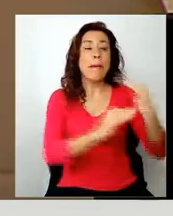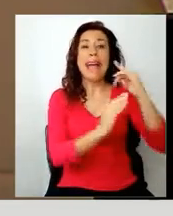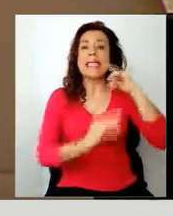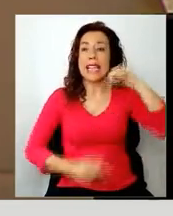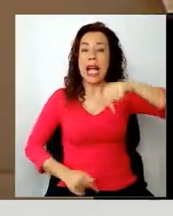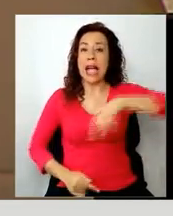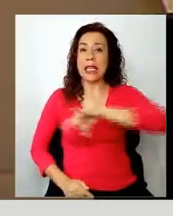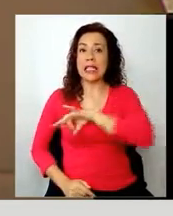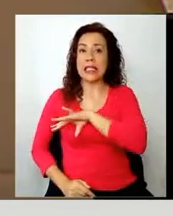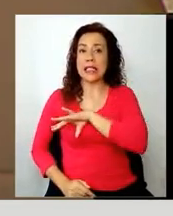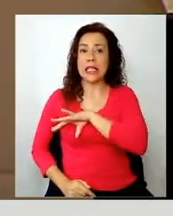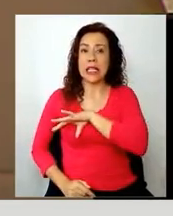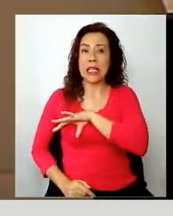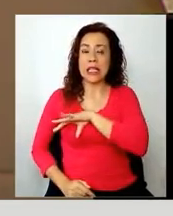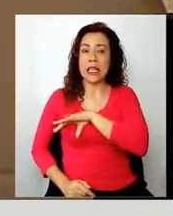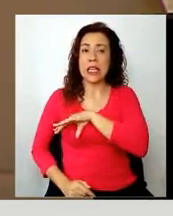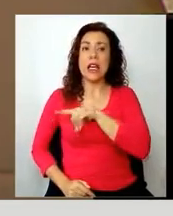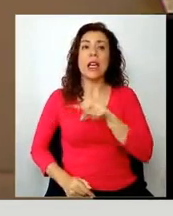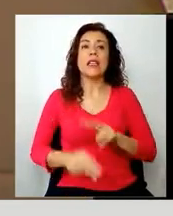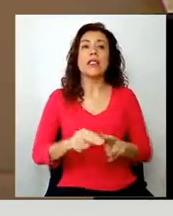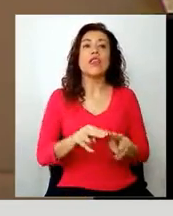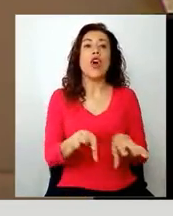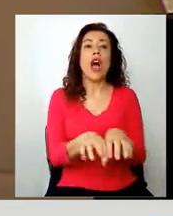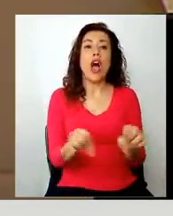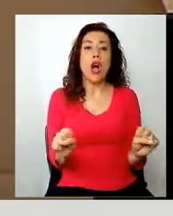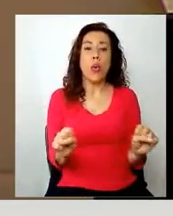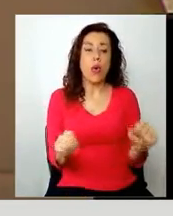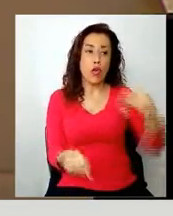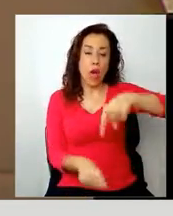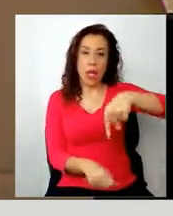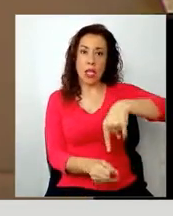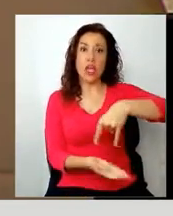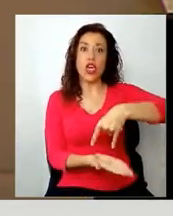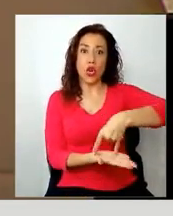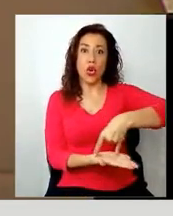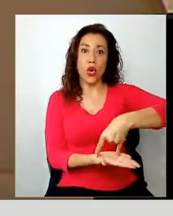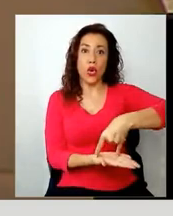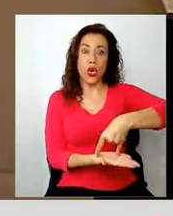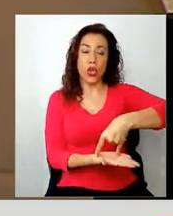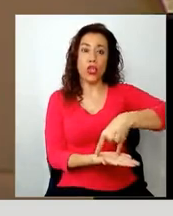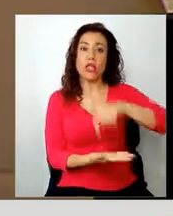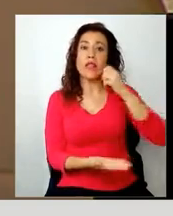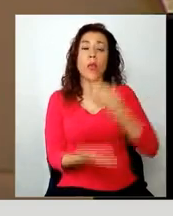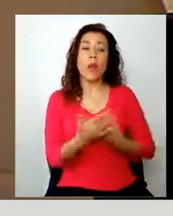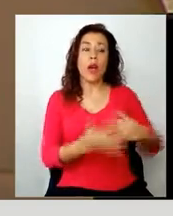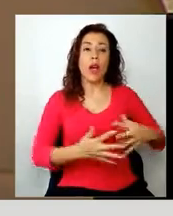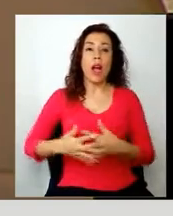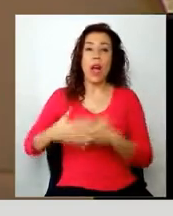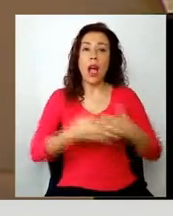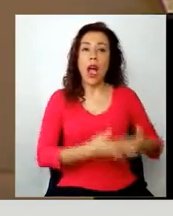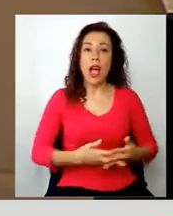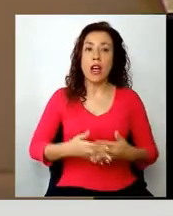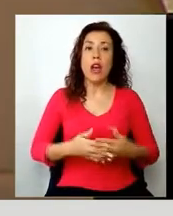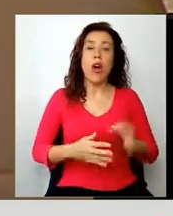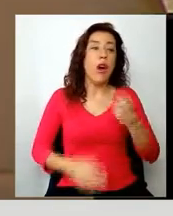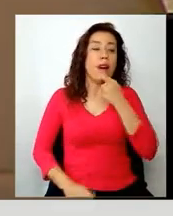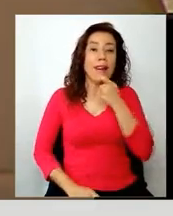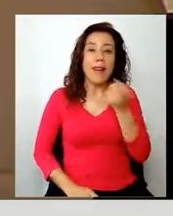Y eso se hizo con el acuerdo de este congreso es decir cuando los Estados Unidos o Gran Bretaña